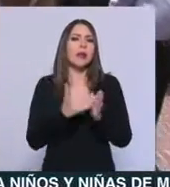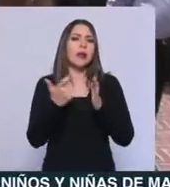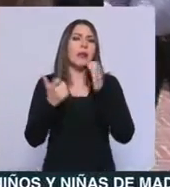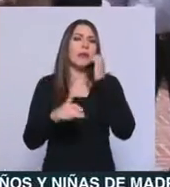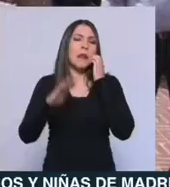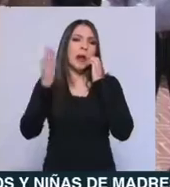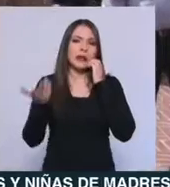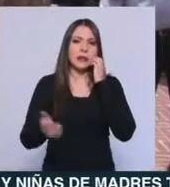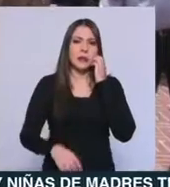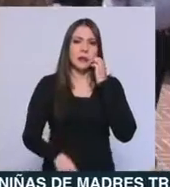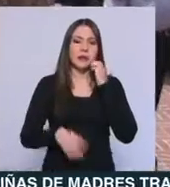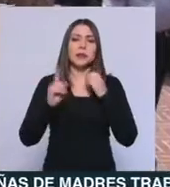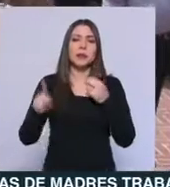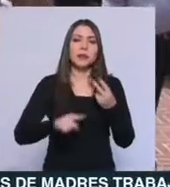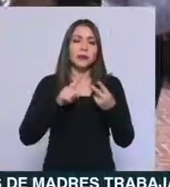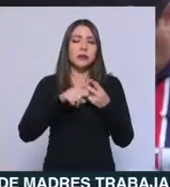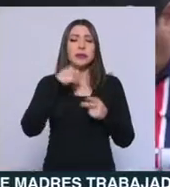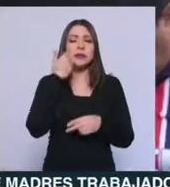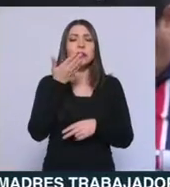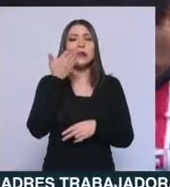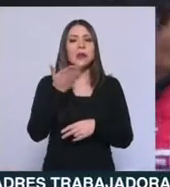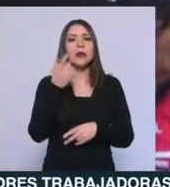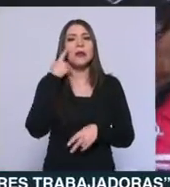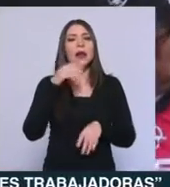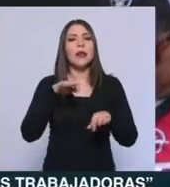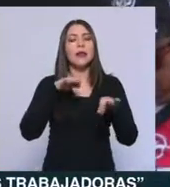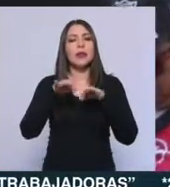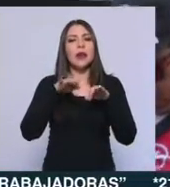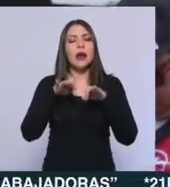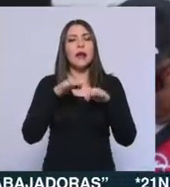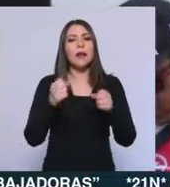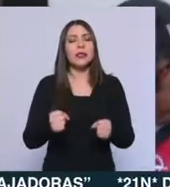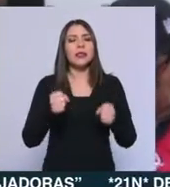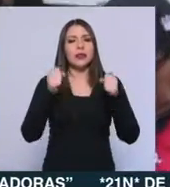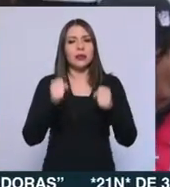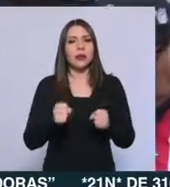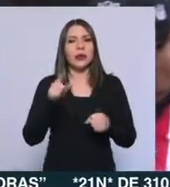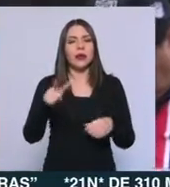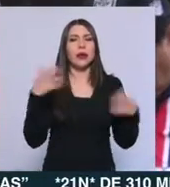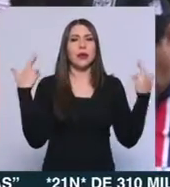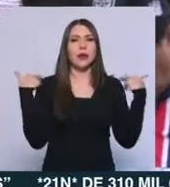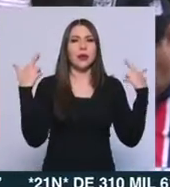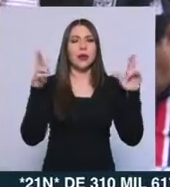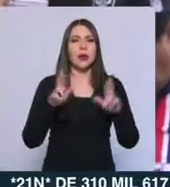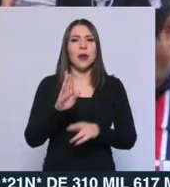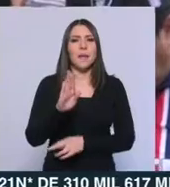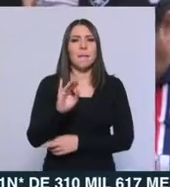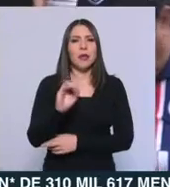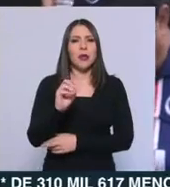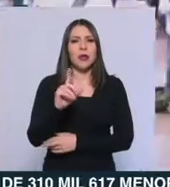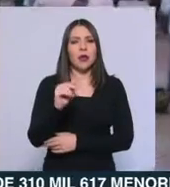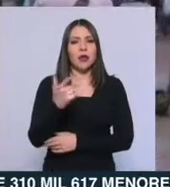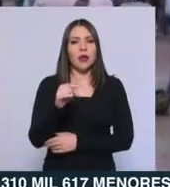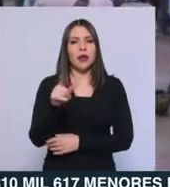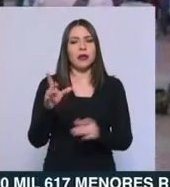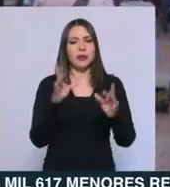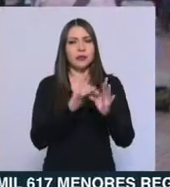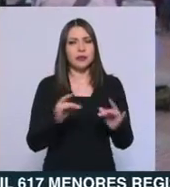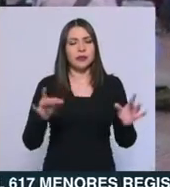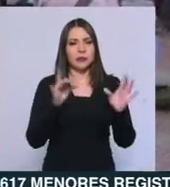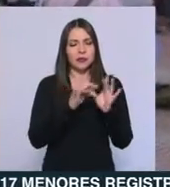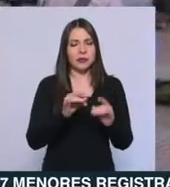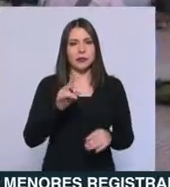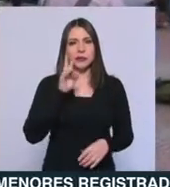es estabilidad laboral. Miguel Ángel Rangel, profesor de biología, lo explica de la siguiente manera. La mayoría